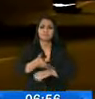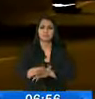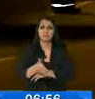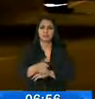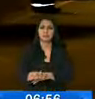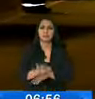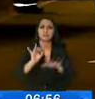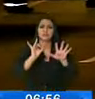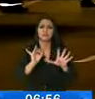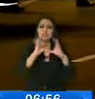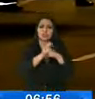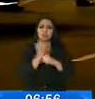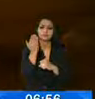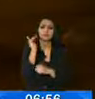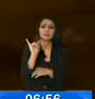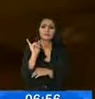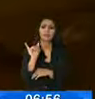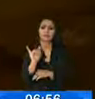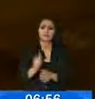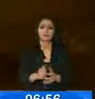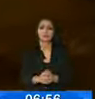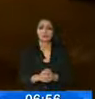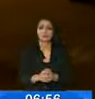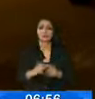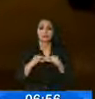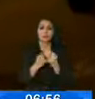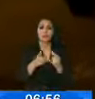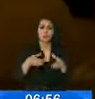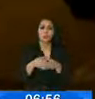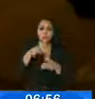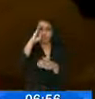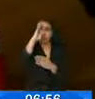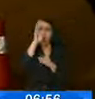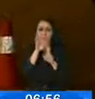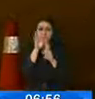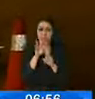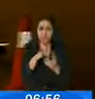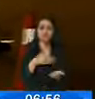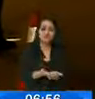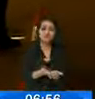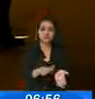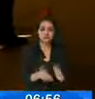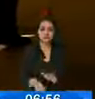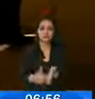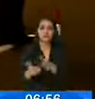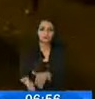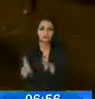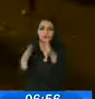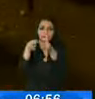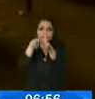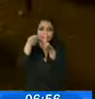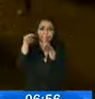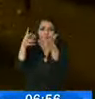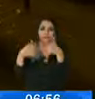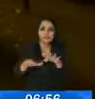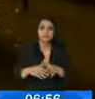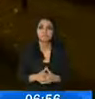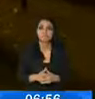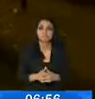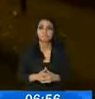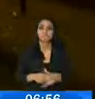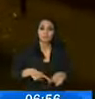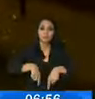19 horas de este sábado. El personal de medicina legal acudió al sitio para hacer el levantamiento de los cuerpos, mientras que la